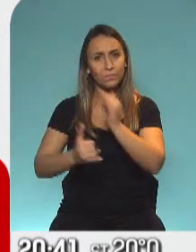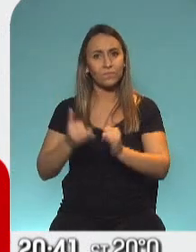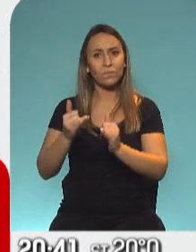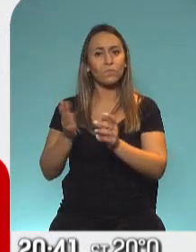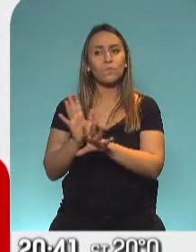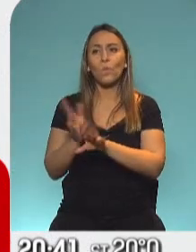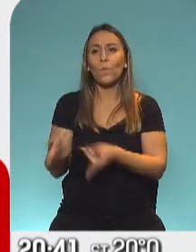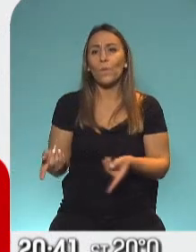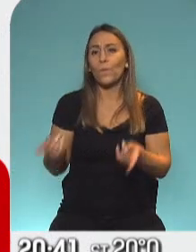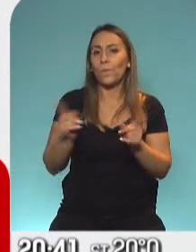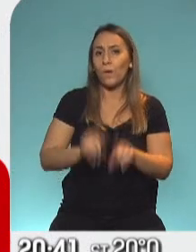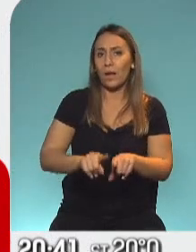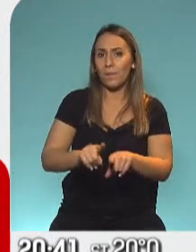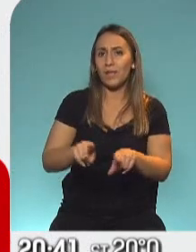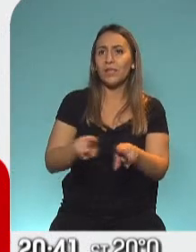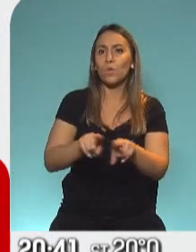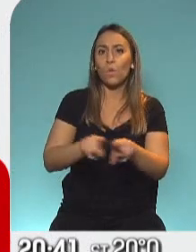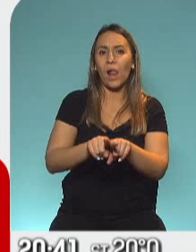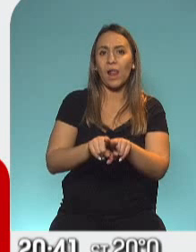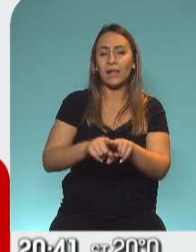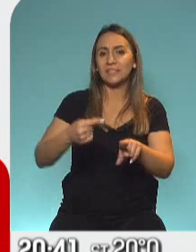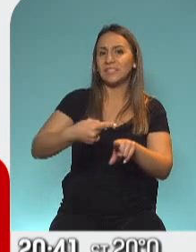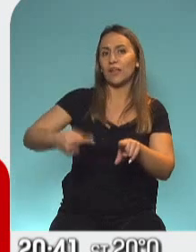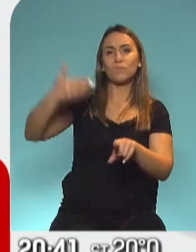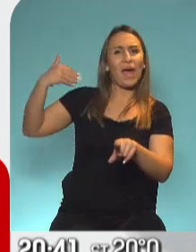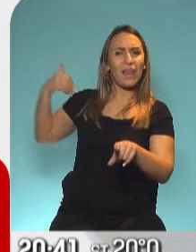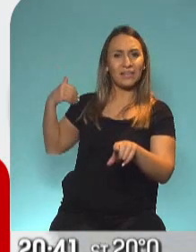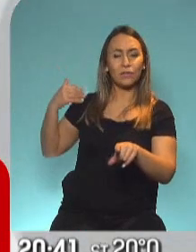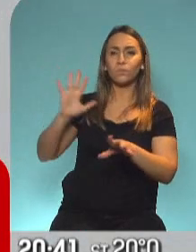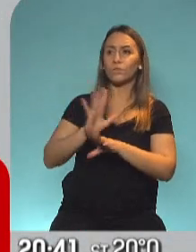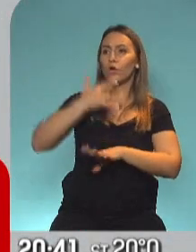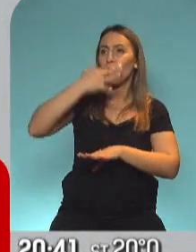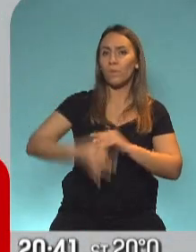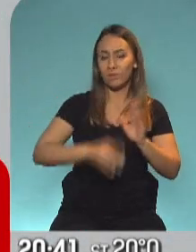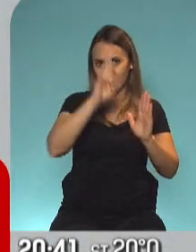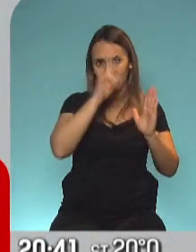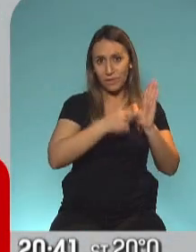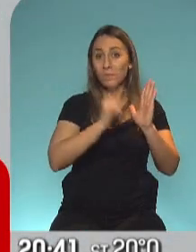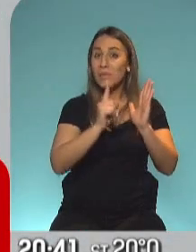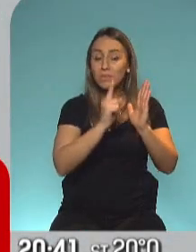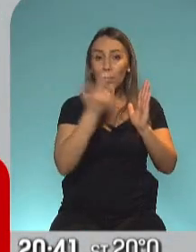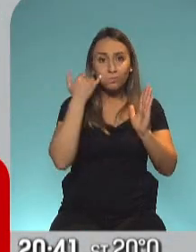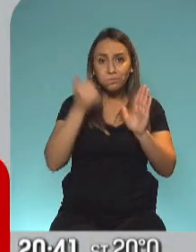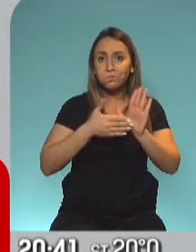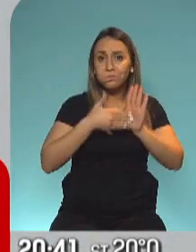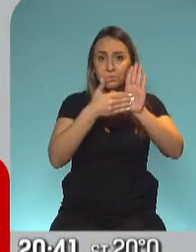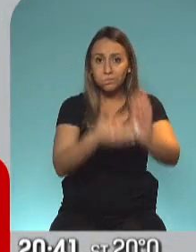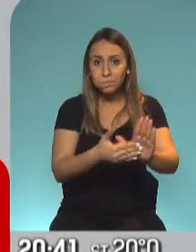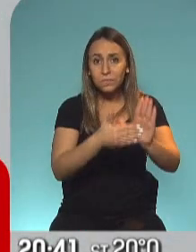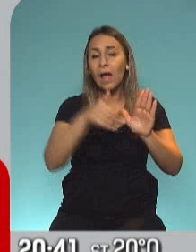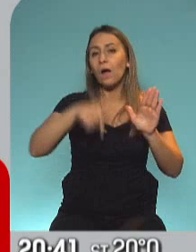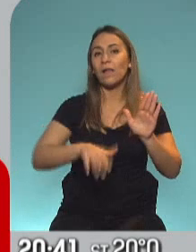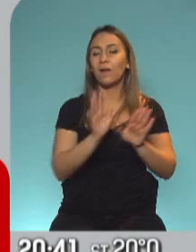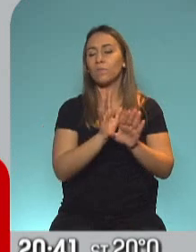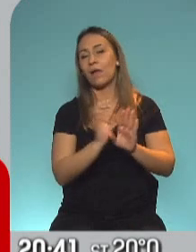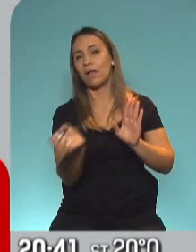volver a unas semanas atrás, es decir, cumplir con lo escrito. Todos vamos aprendiendo sobre la marcha de qué se trata este virus, todos sabemos